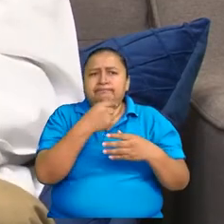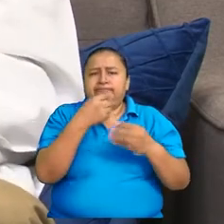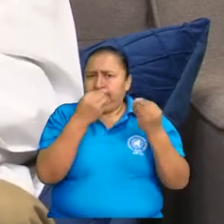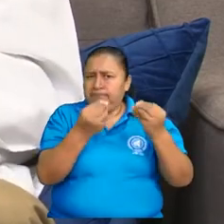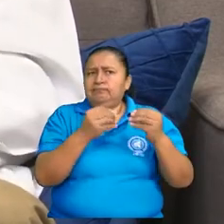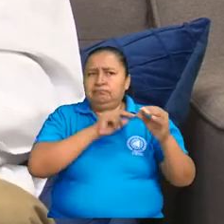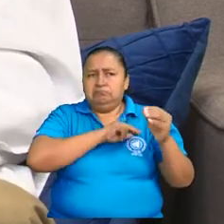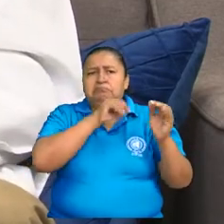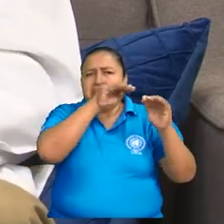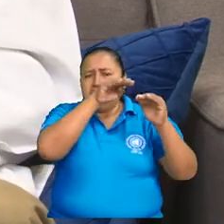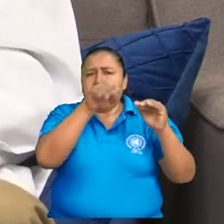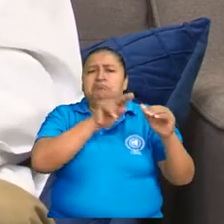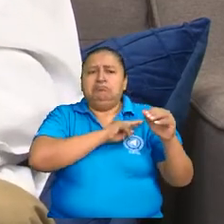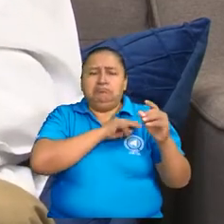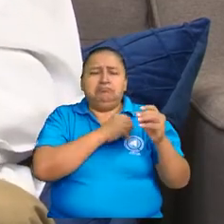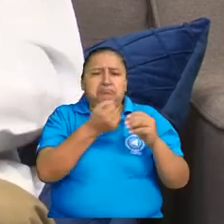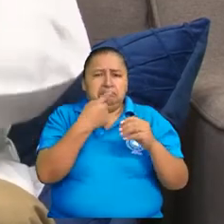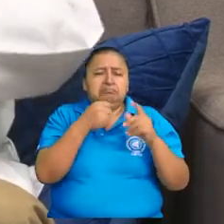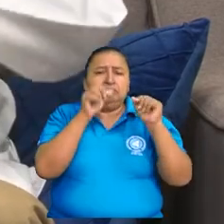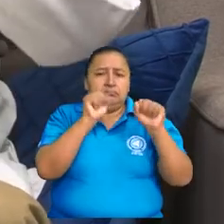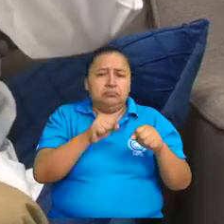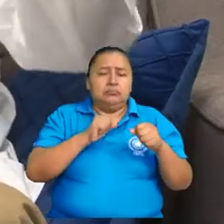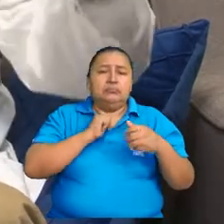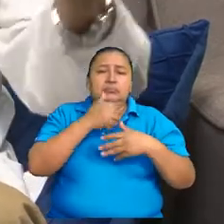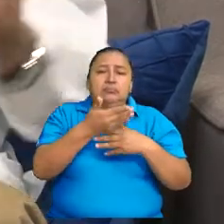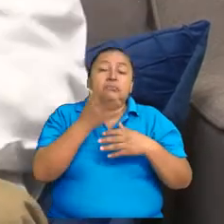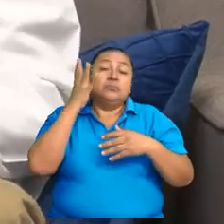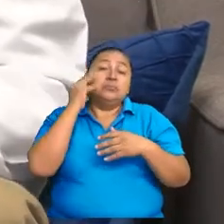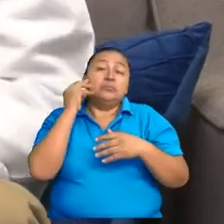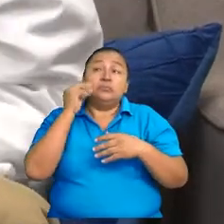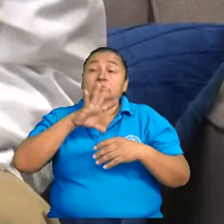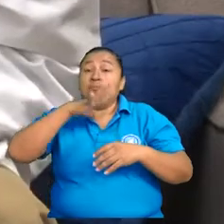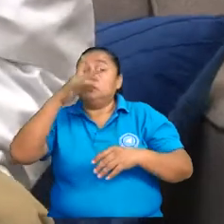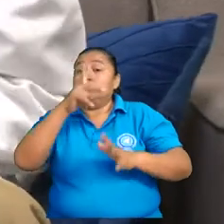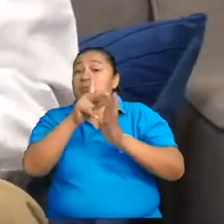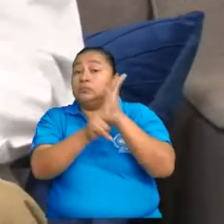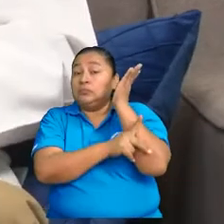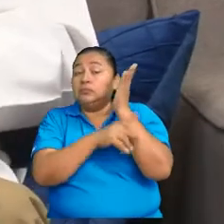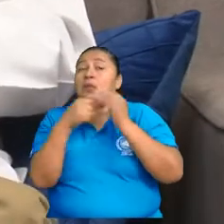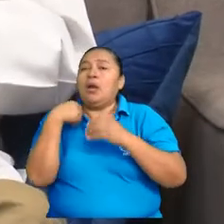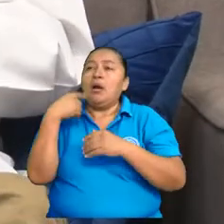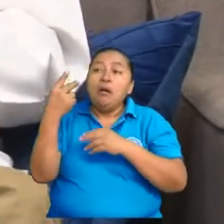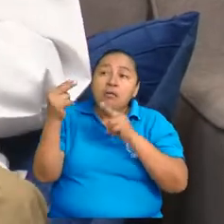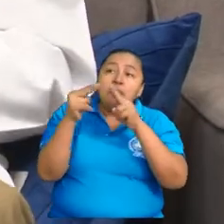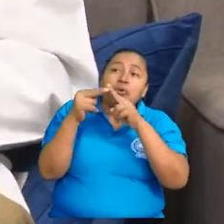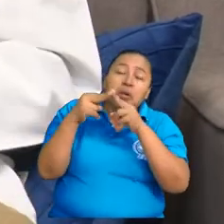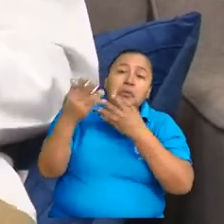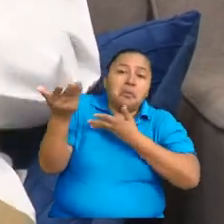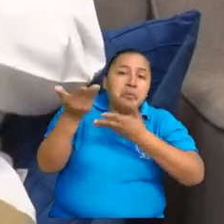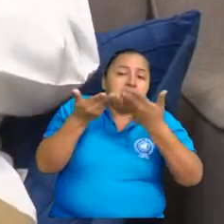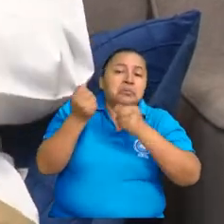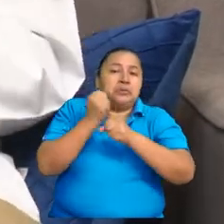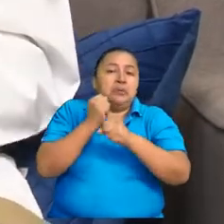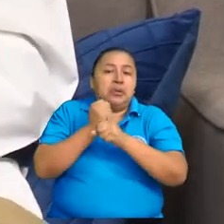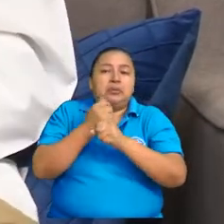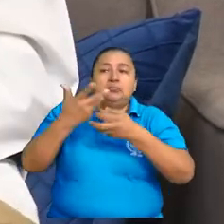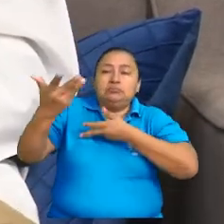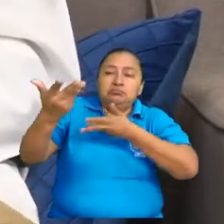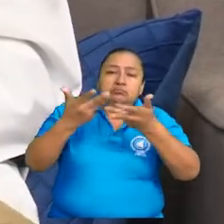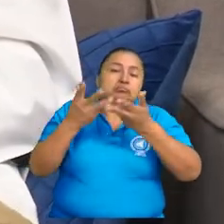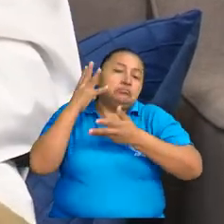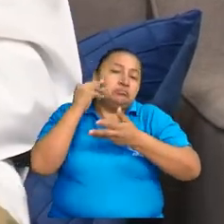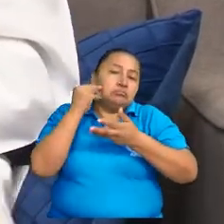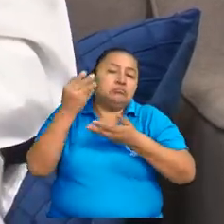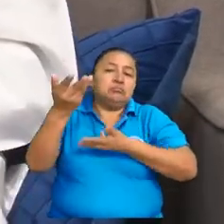para poder enfrentar con las experiencias de otros países. Hemos estado trabajando, intercambiando